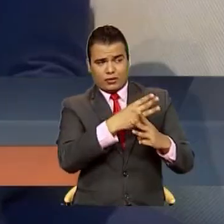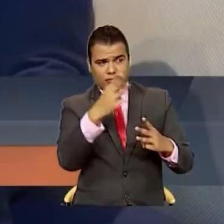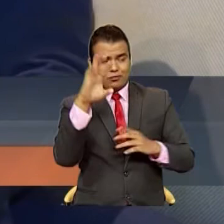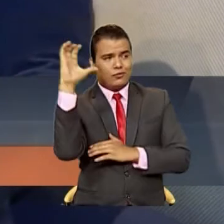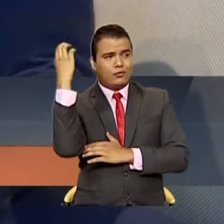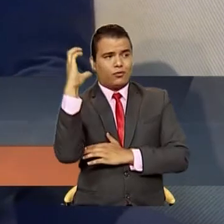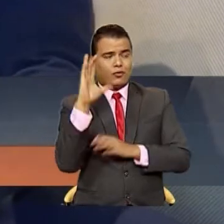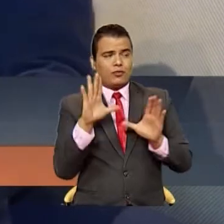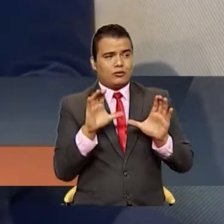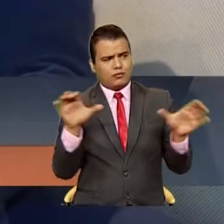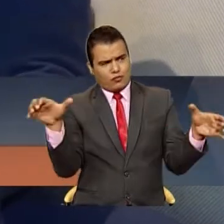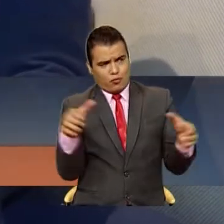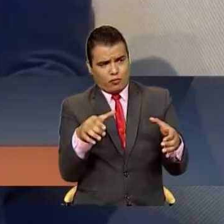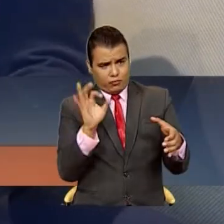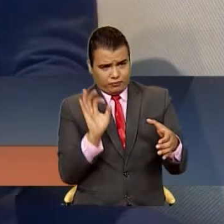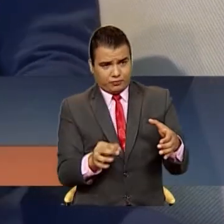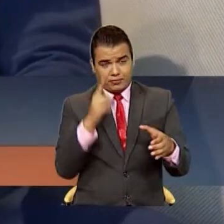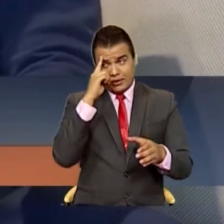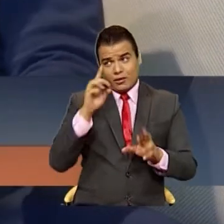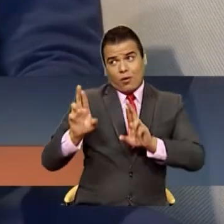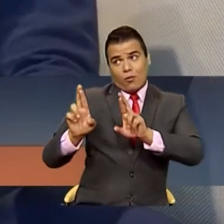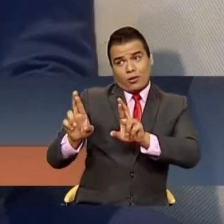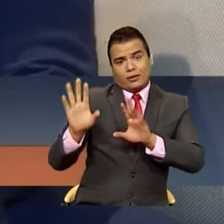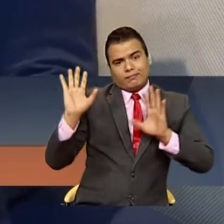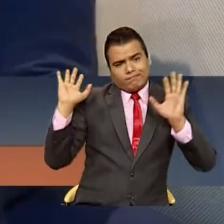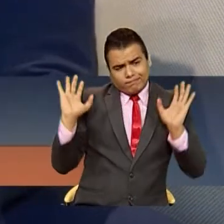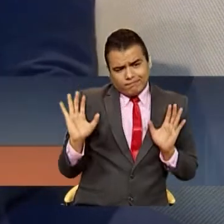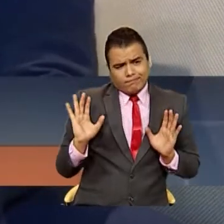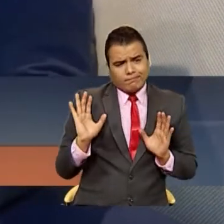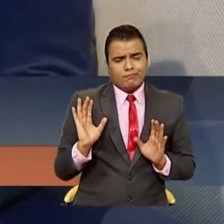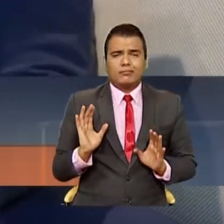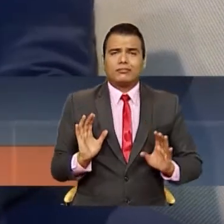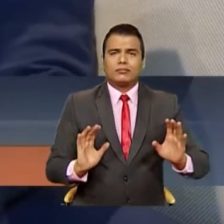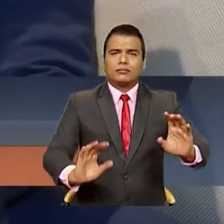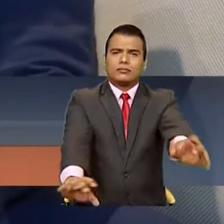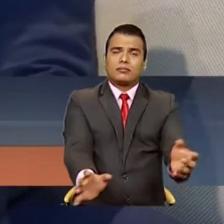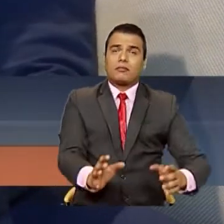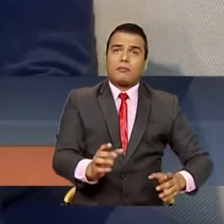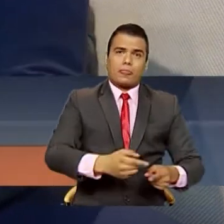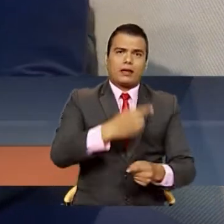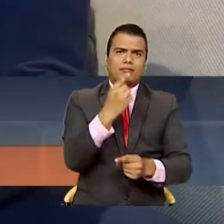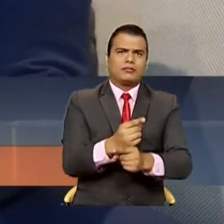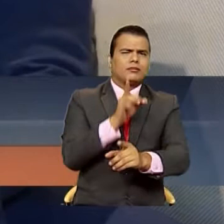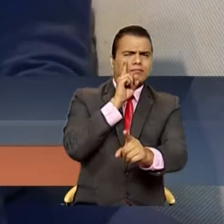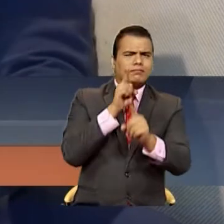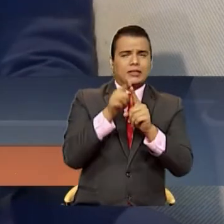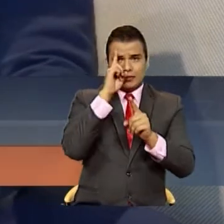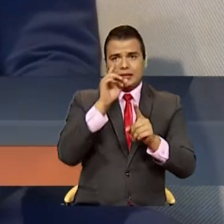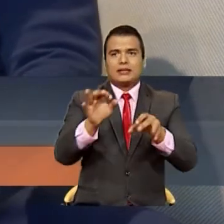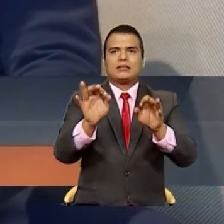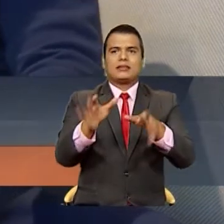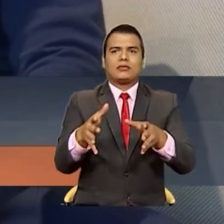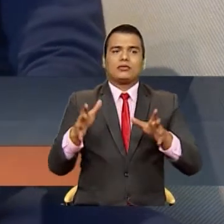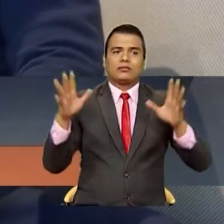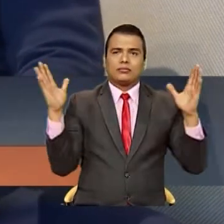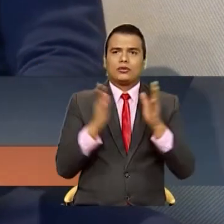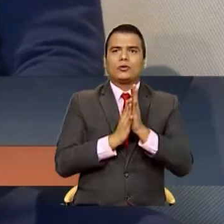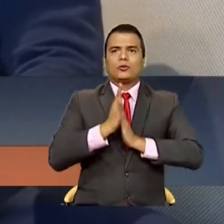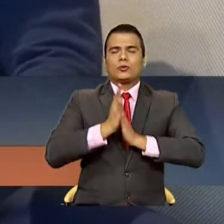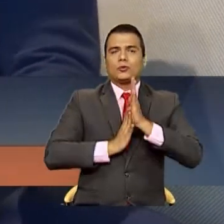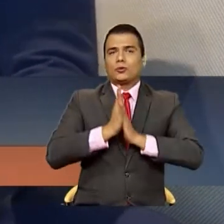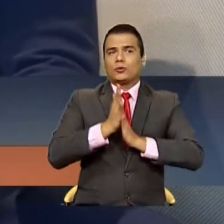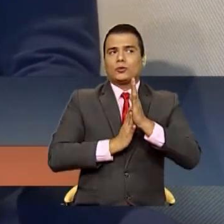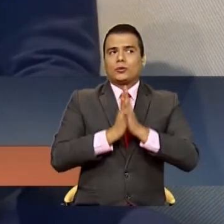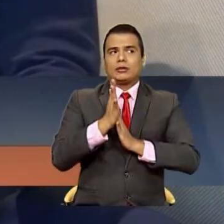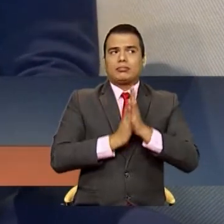Bueno, eso esperamos, ¿no? Pero yo tengo algo claro. Hasta el final, la única decisión, la última decisión la tiene el